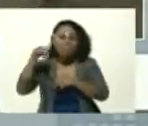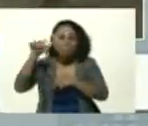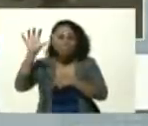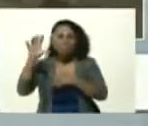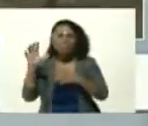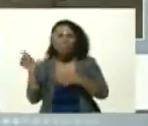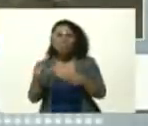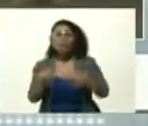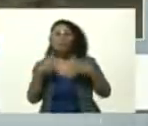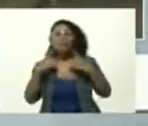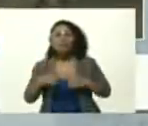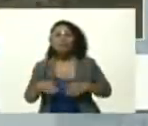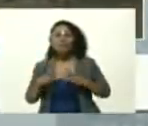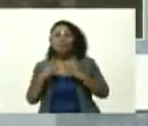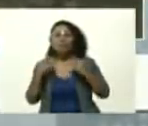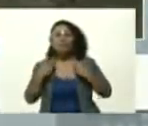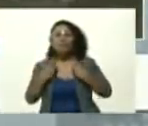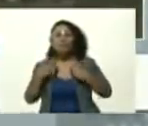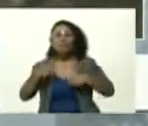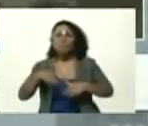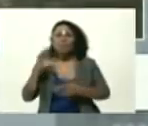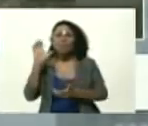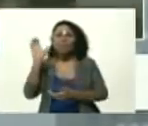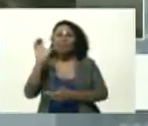descanso para todos los que vivimos en la región capital.